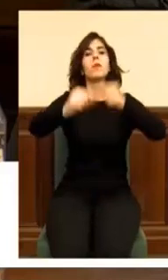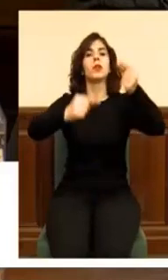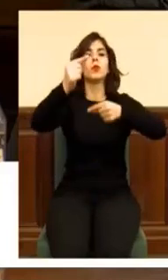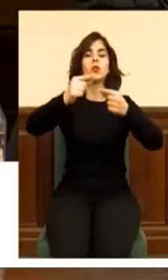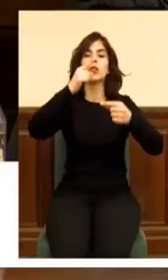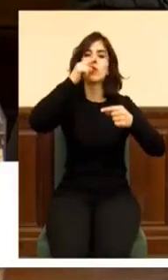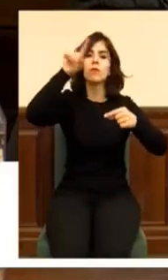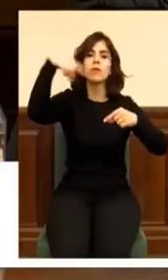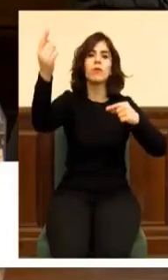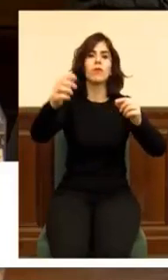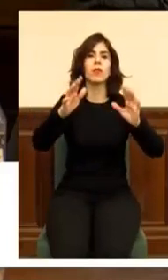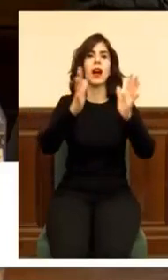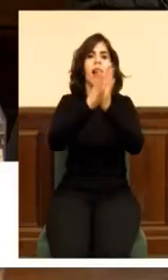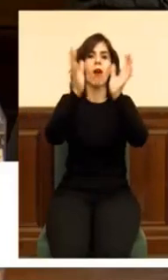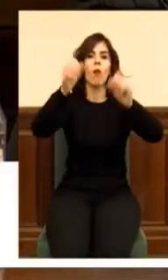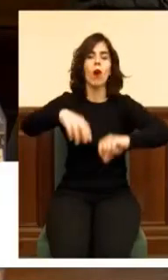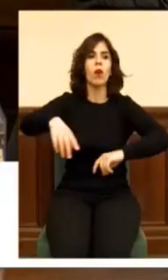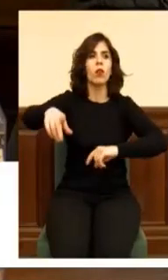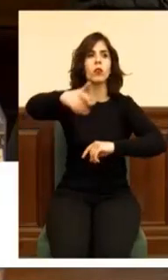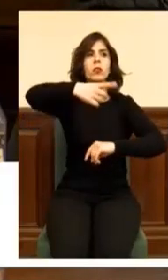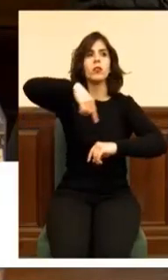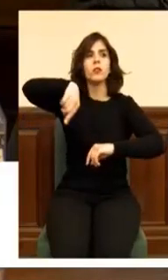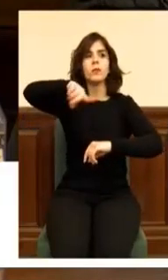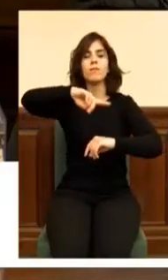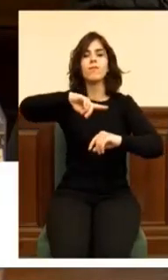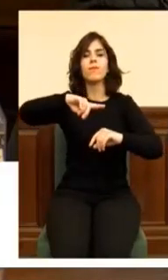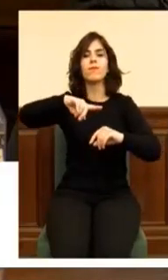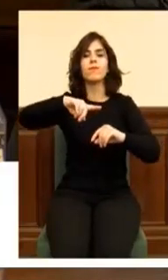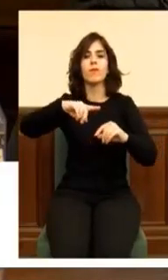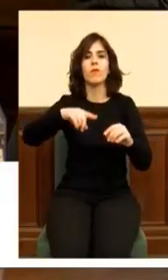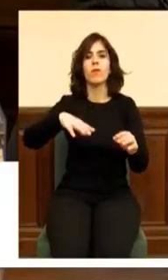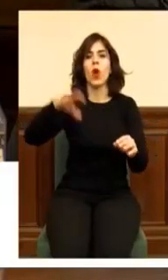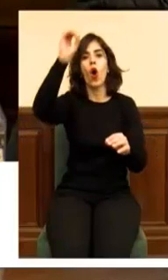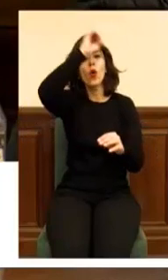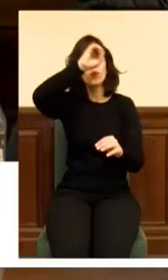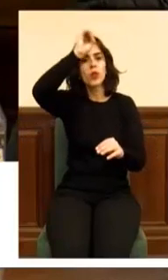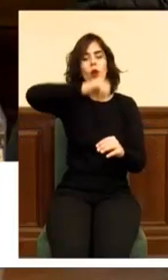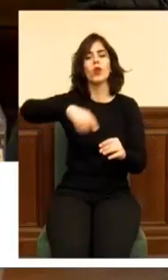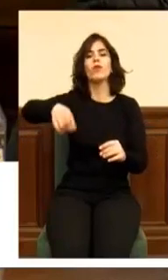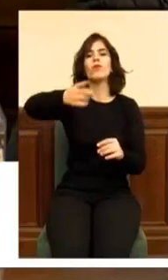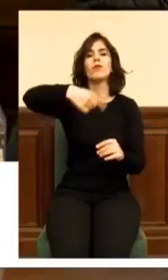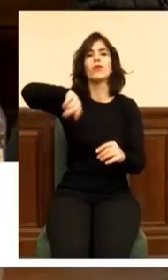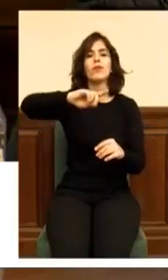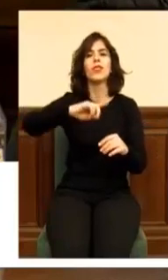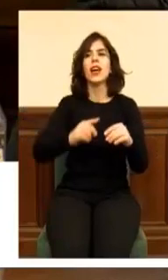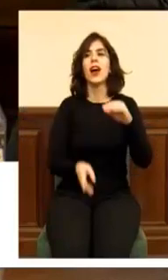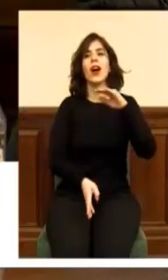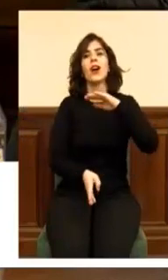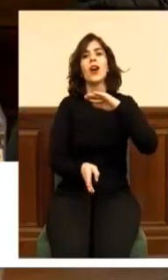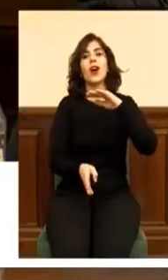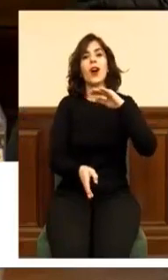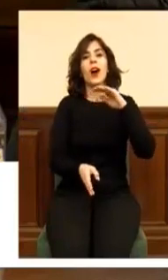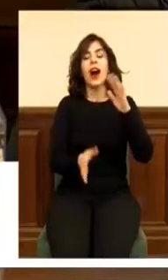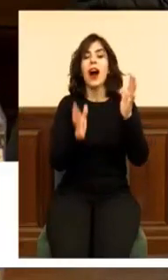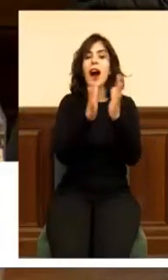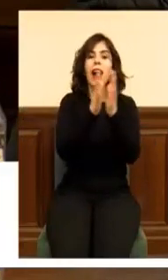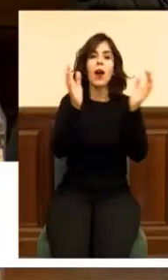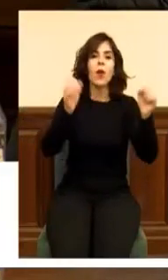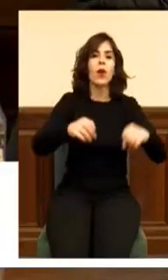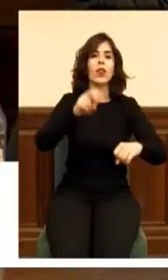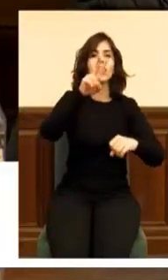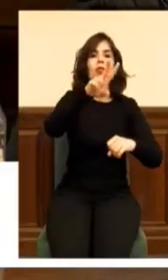año 2021, hemos conseguido, en nuestra modesta opinión, dar continuidad a algunos de los acuerdos